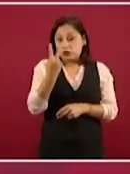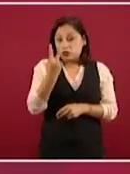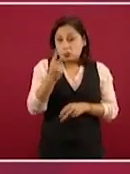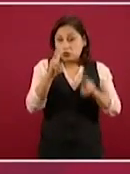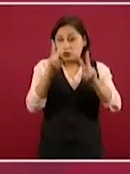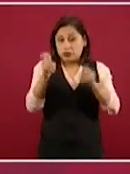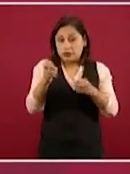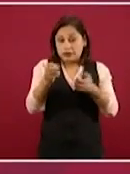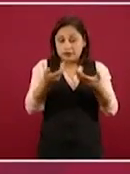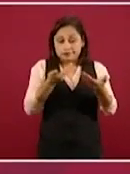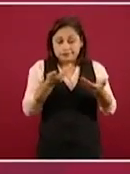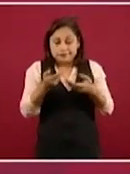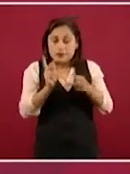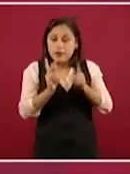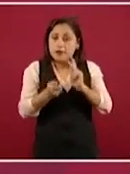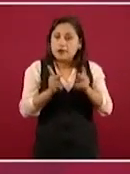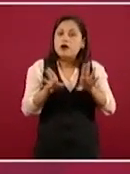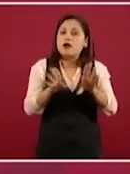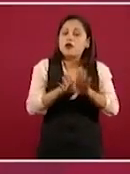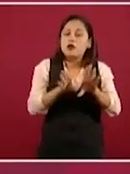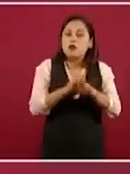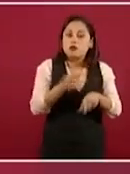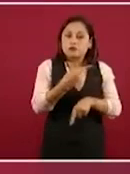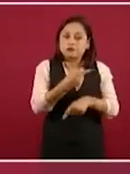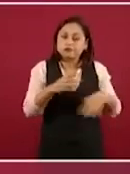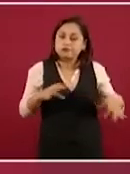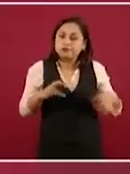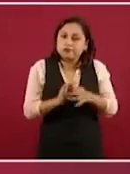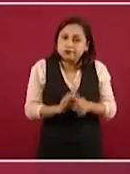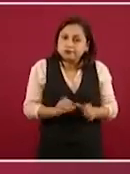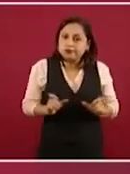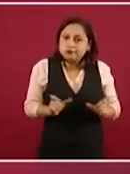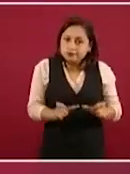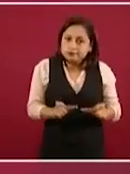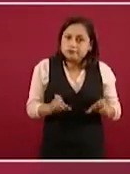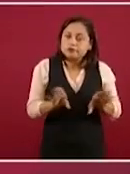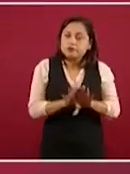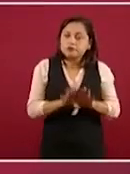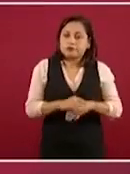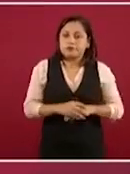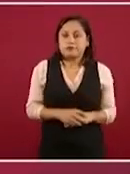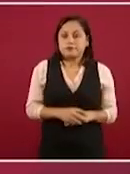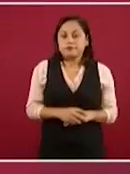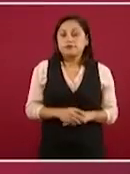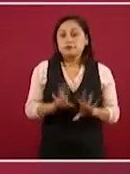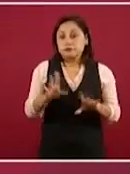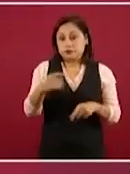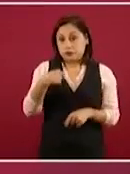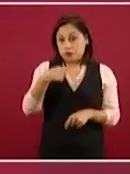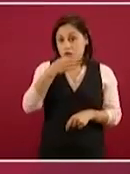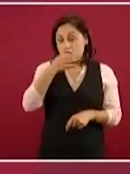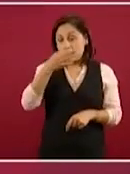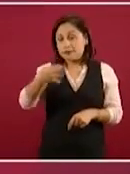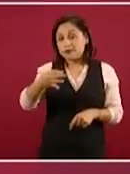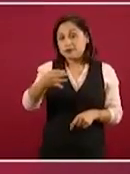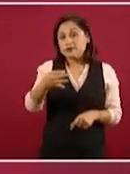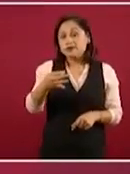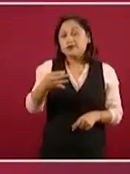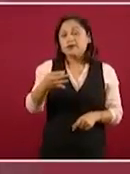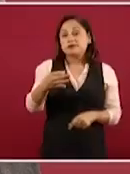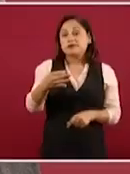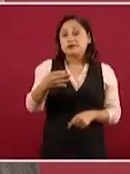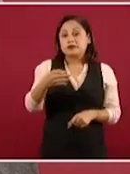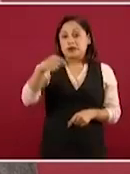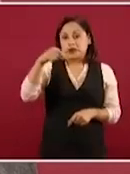por todo esto. Les adelanto también que mientras estemos en el